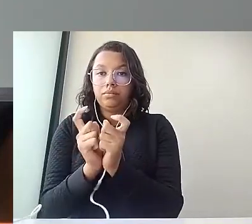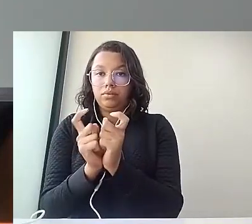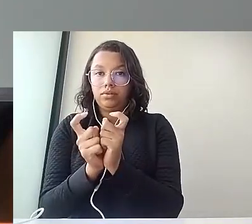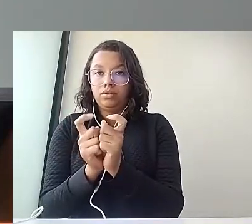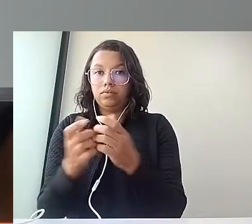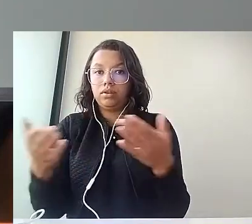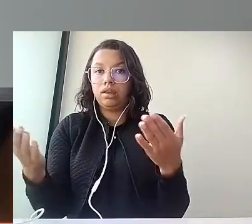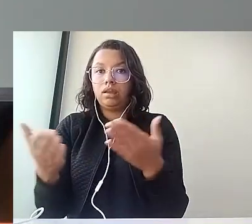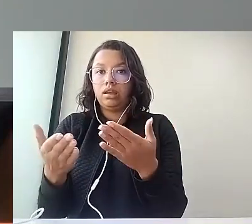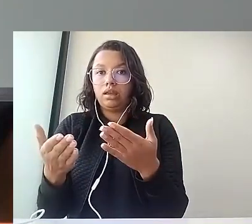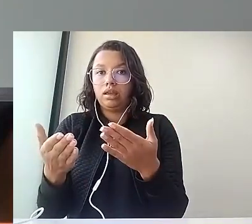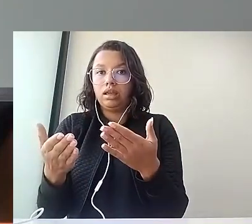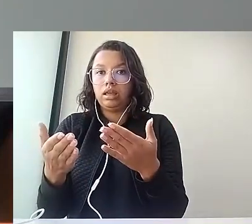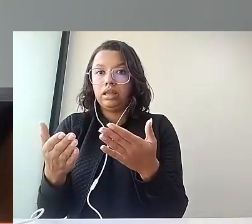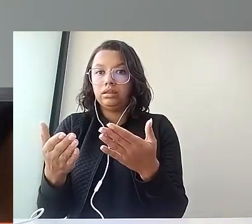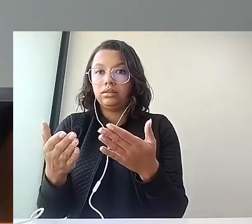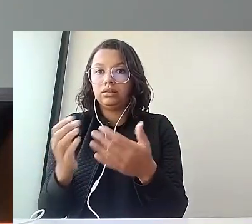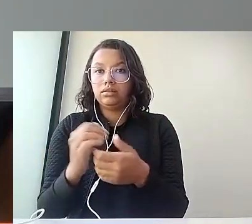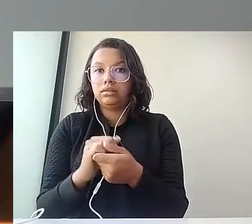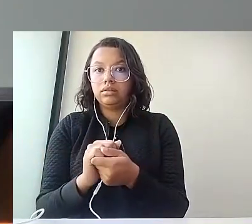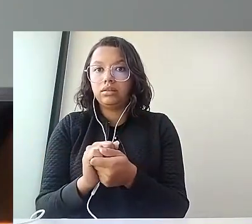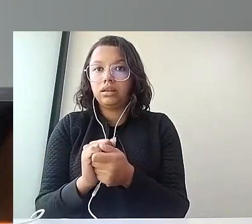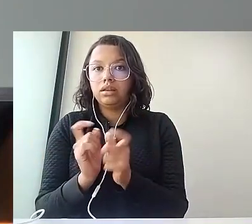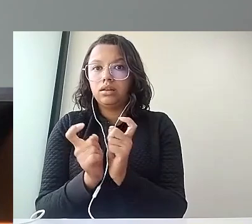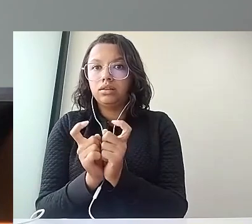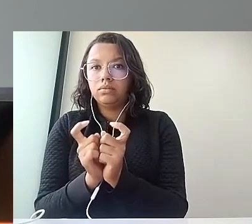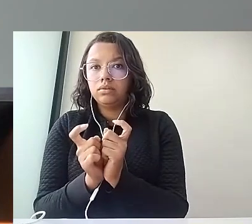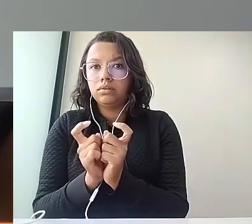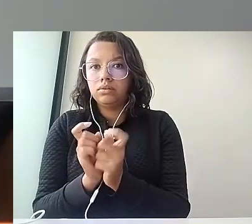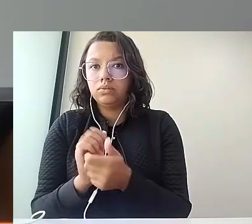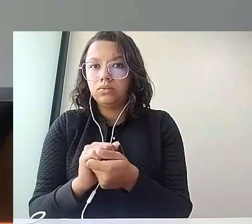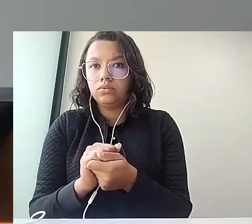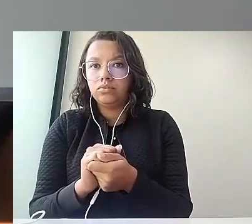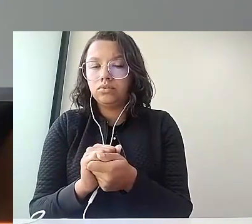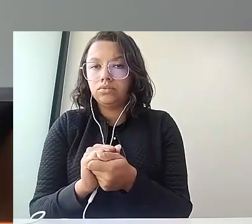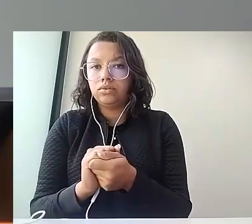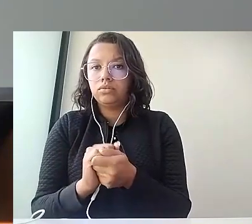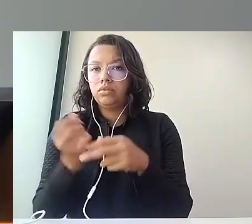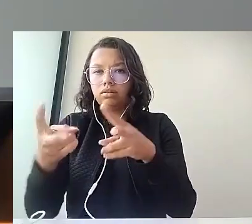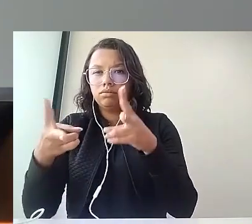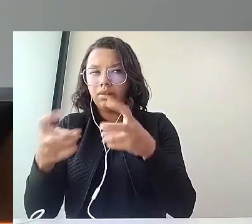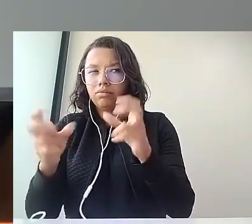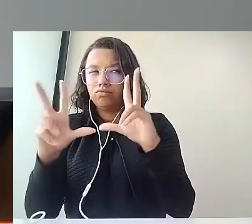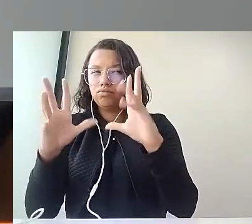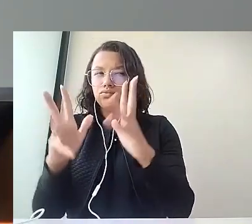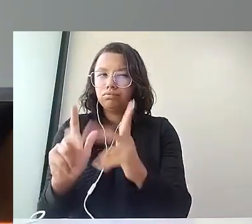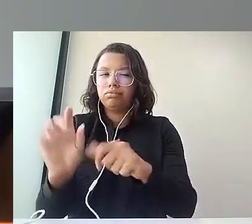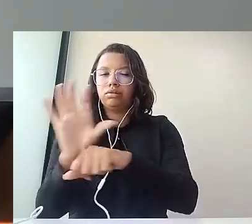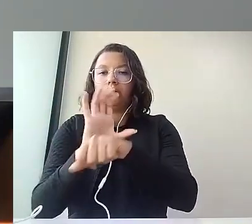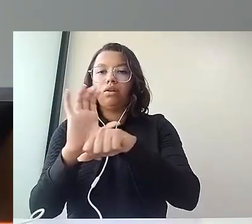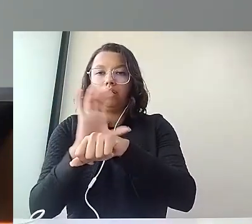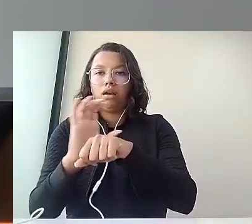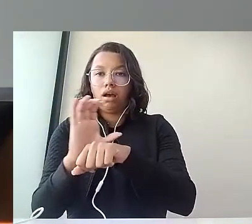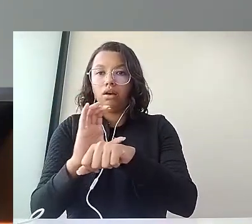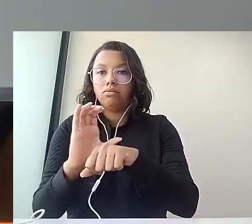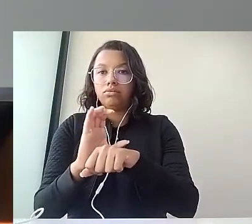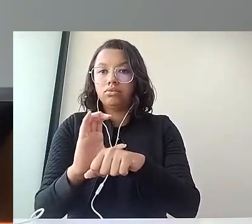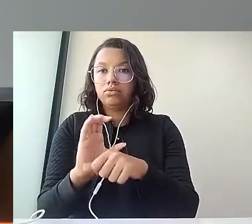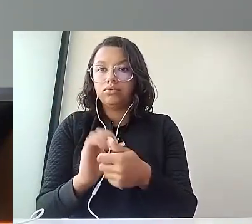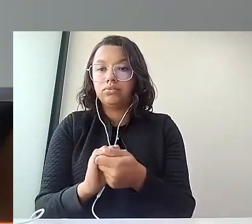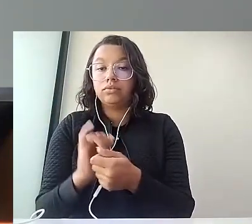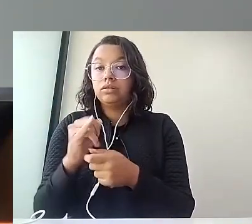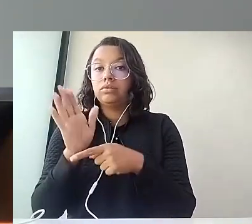constitución administrativa no viene de textos formalmente constitucionales, sino de la existencia